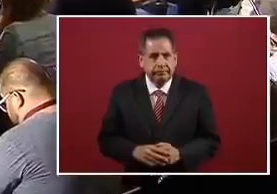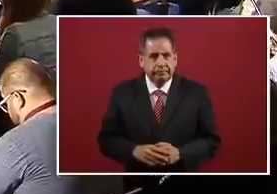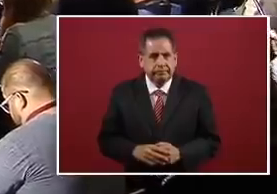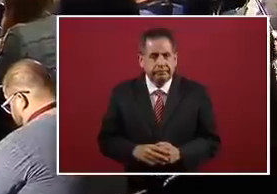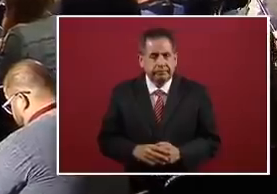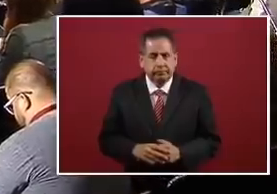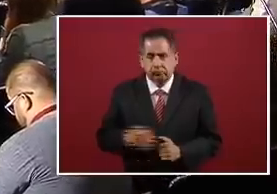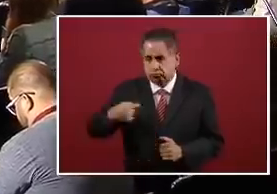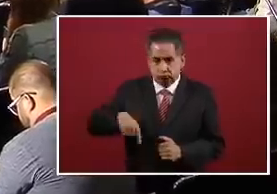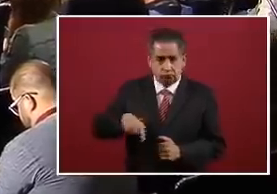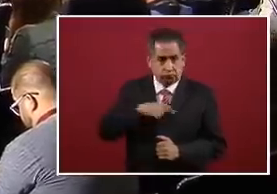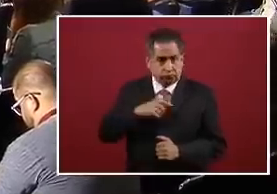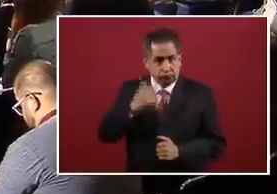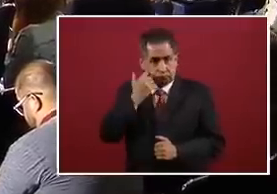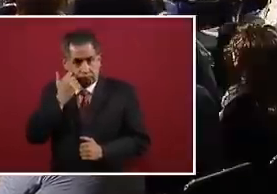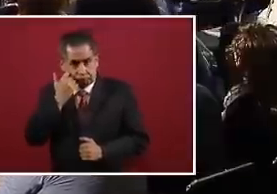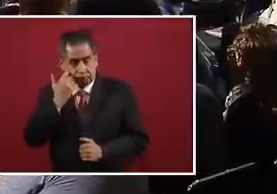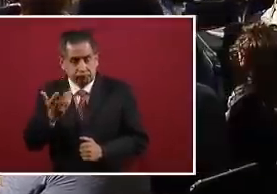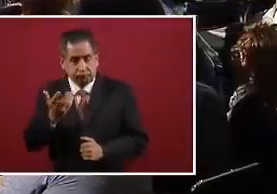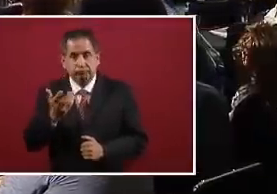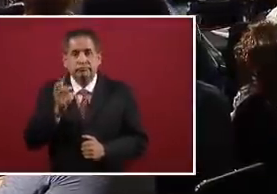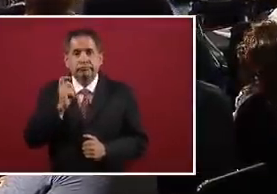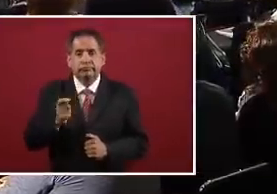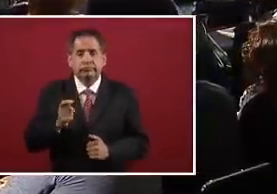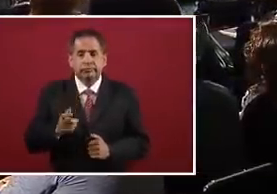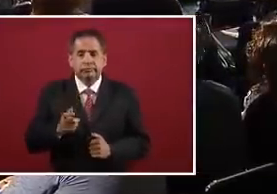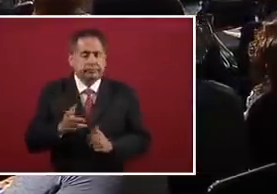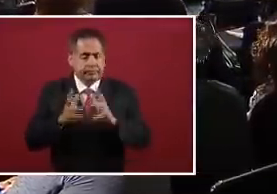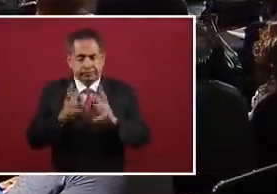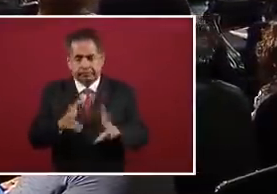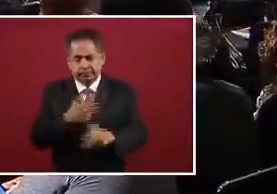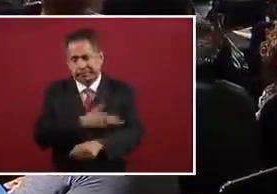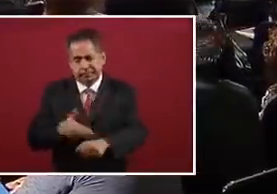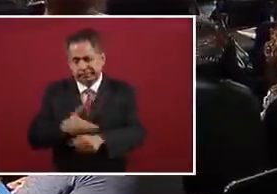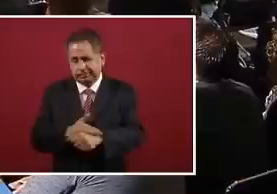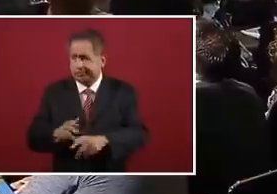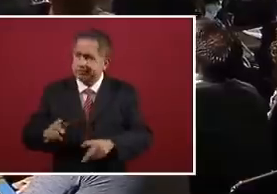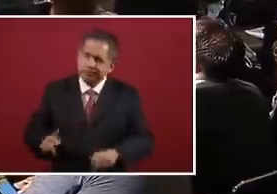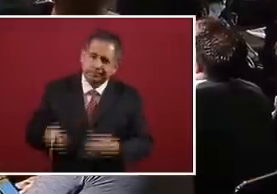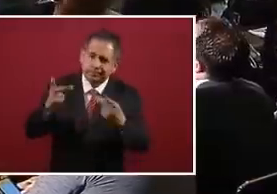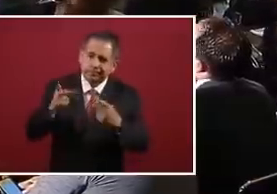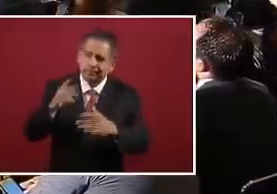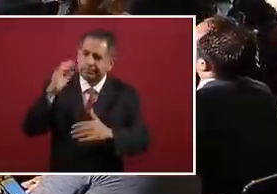y queremos ya terminar con este capítulo.